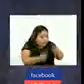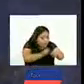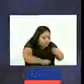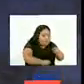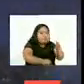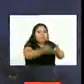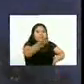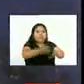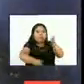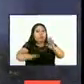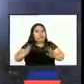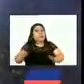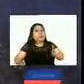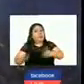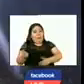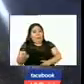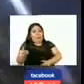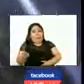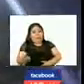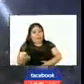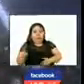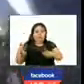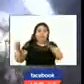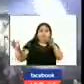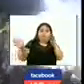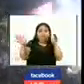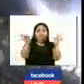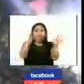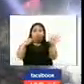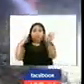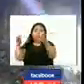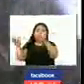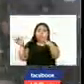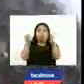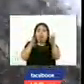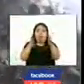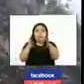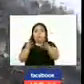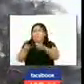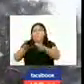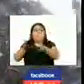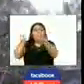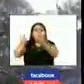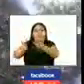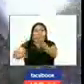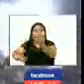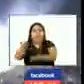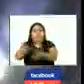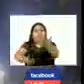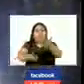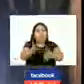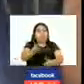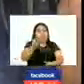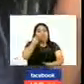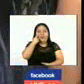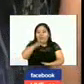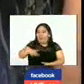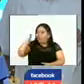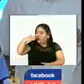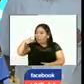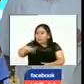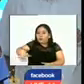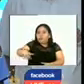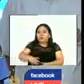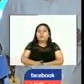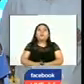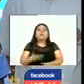en los próximos días no se descarta que los vientos puedan incrementar la propagación del fuego, sobre todo en maleza seca.